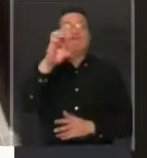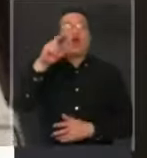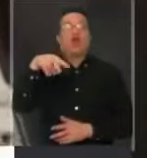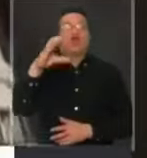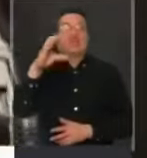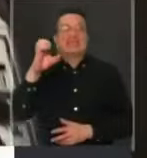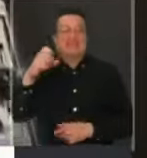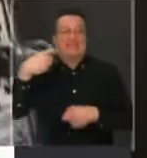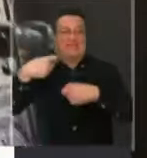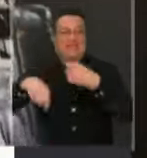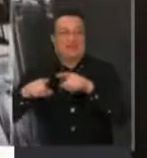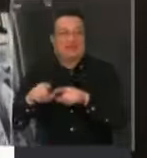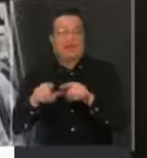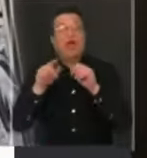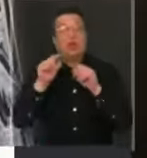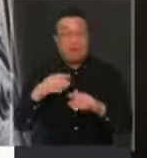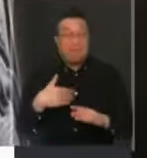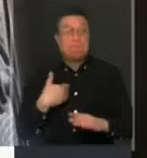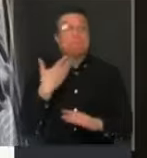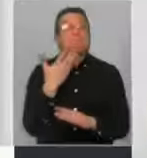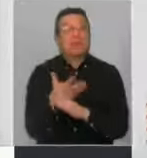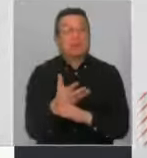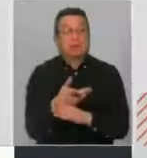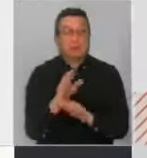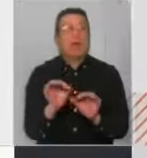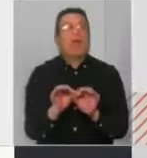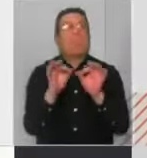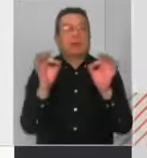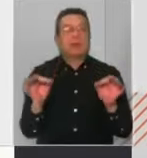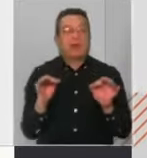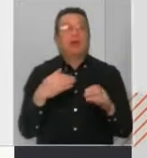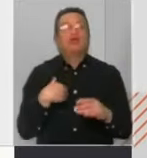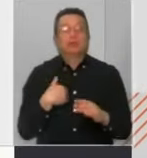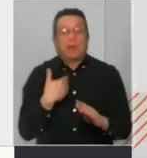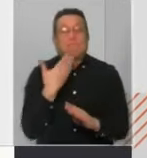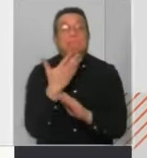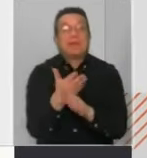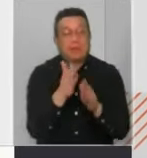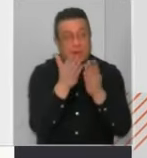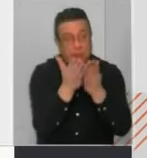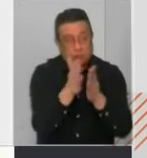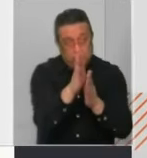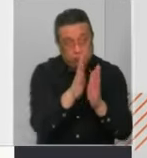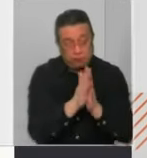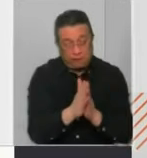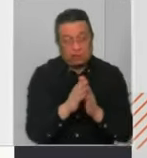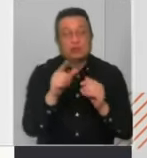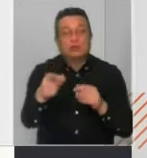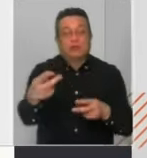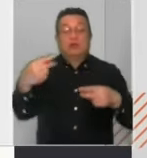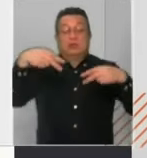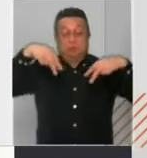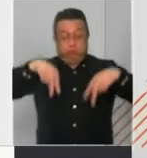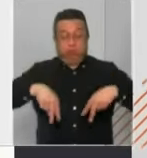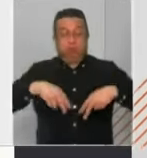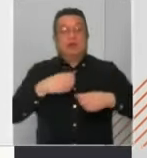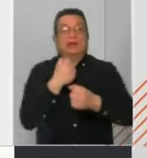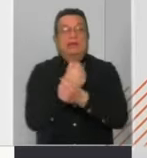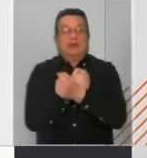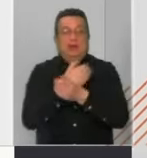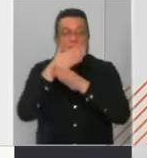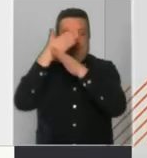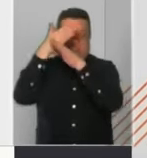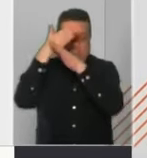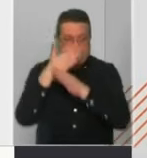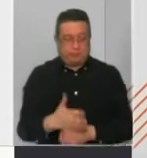esto motiva una petición bastante específica. Vengo en solicitar a usted se sirva a disponer el resguardo policial permanente